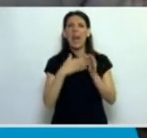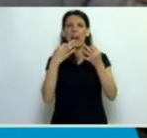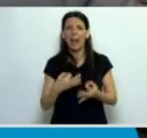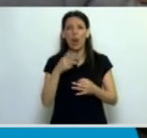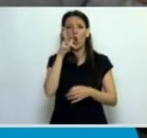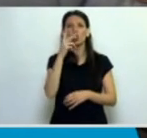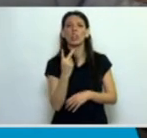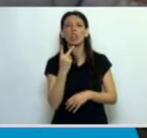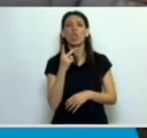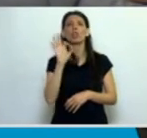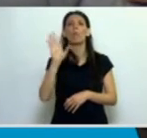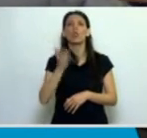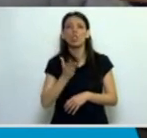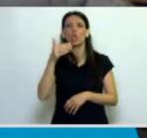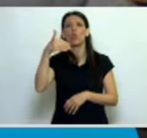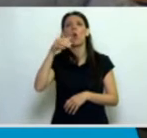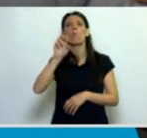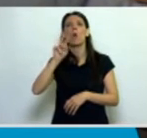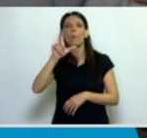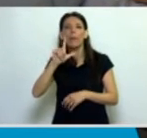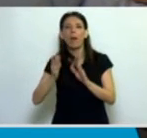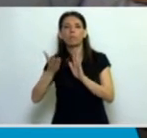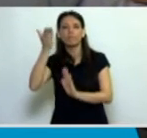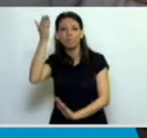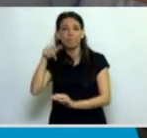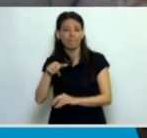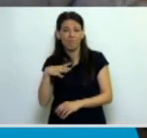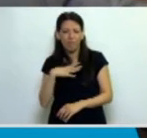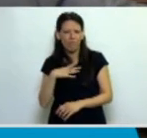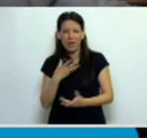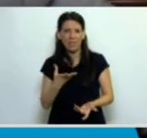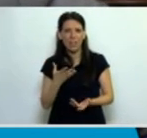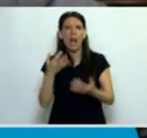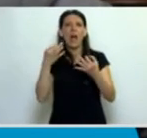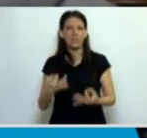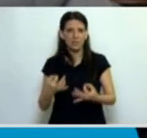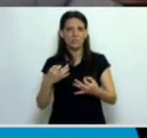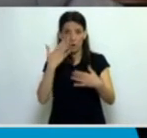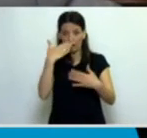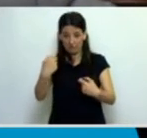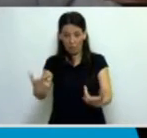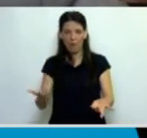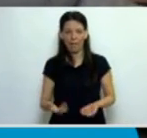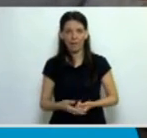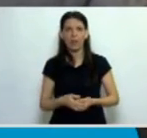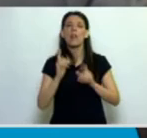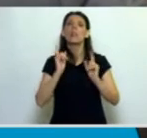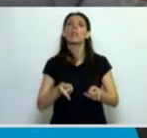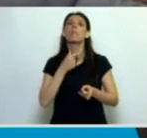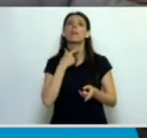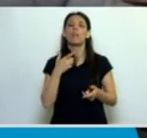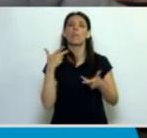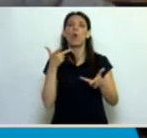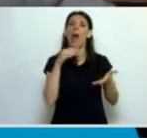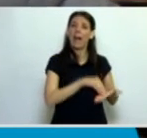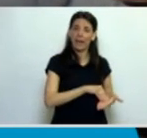82% móvil que tanto se reclama. También queremos agregar, a fin de ilustrar